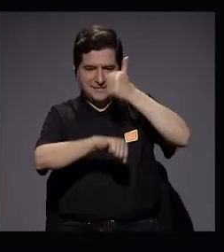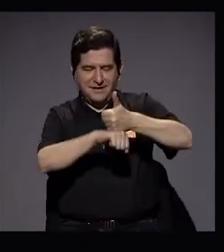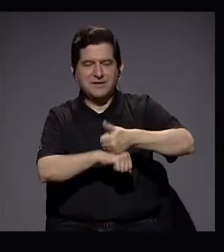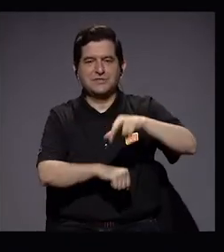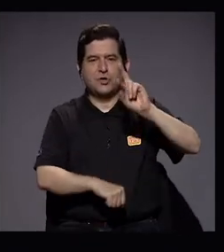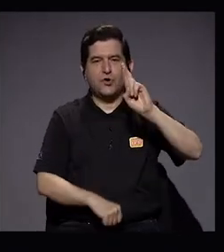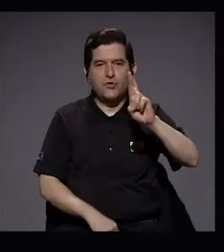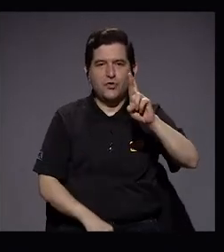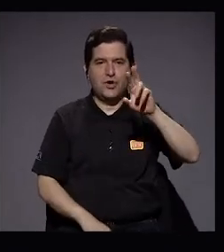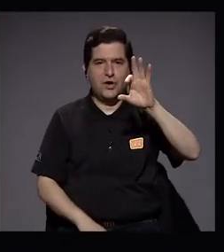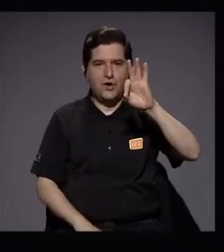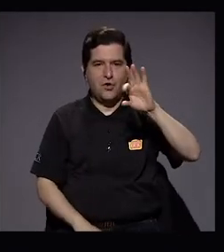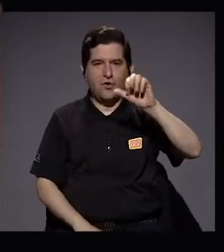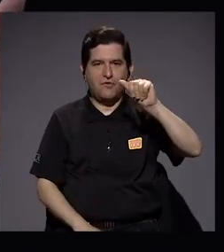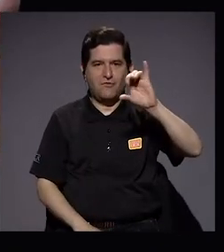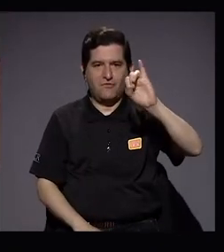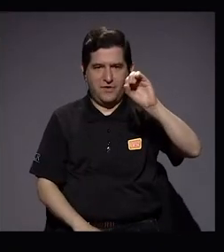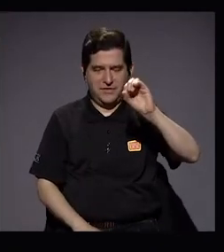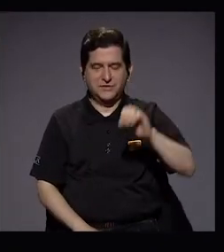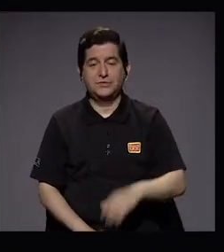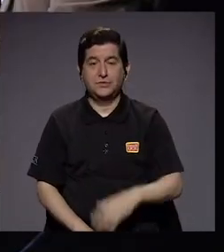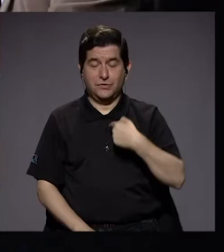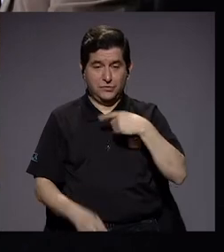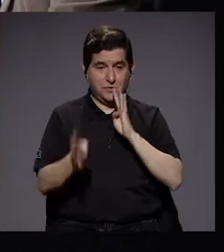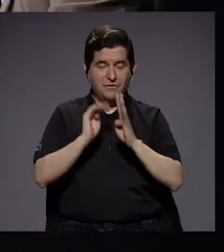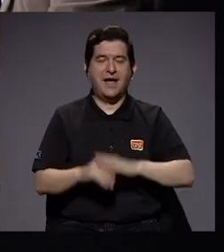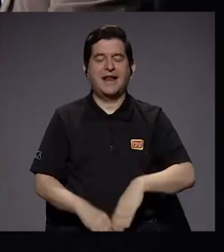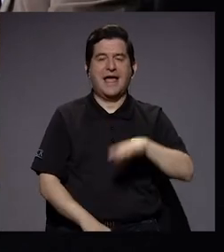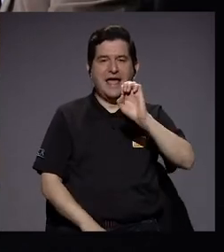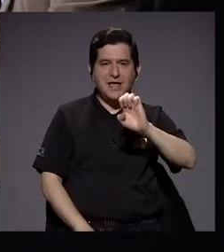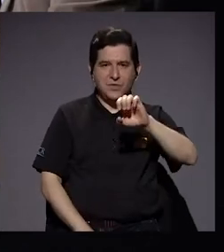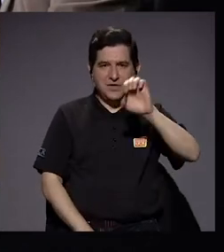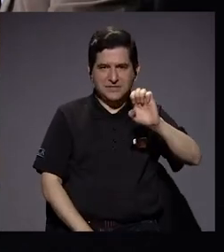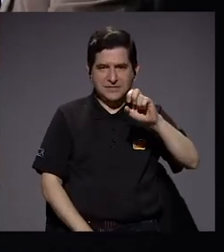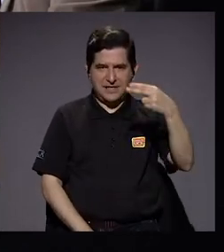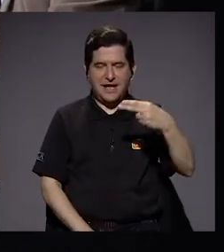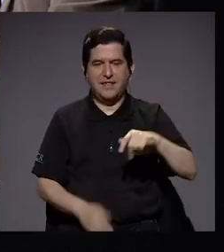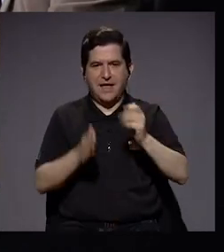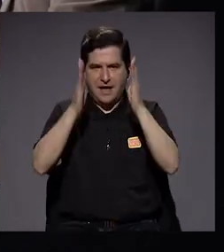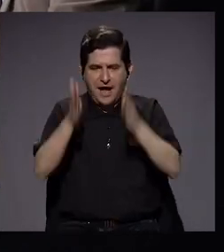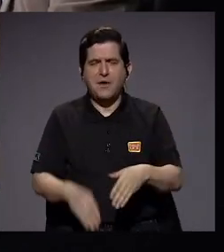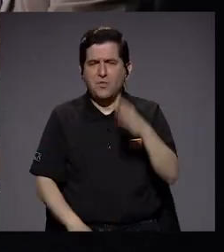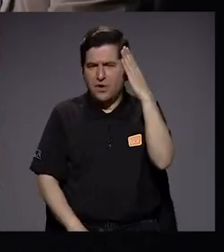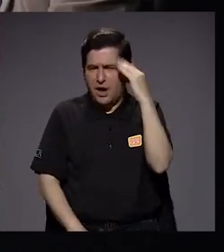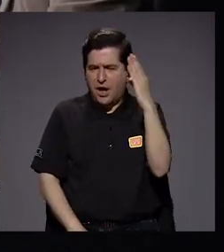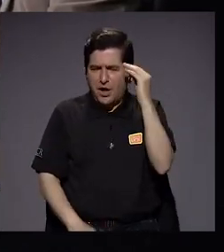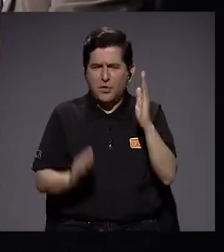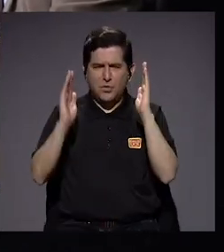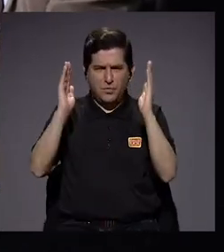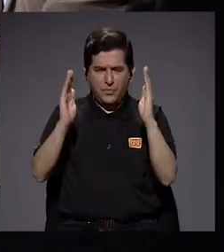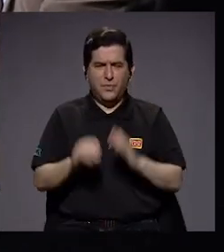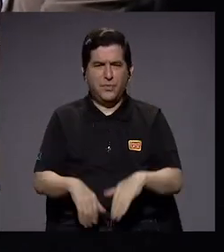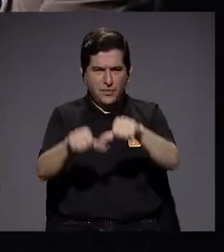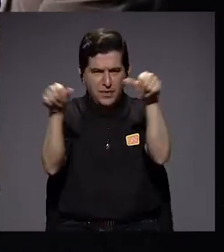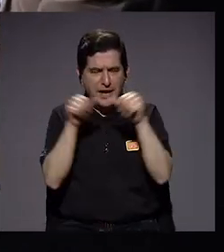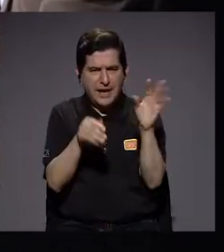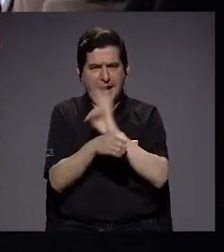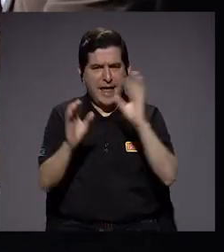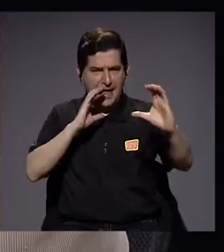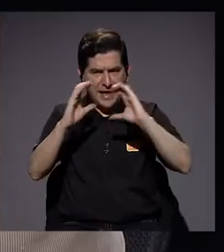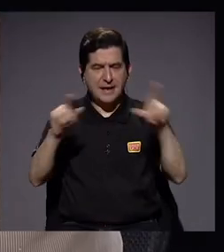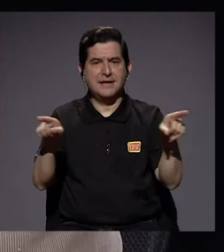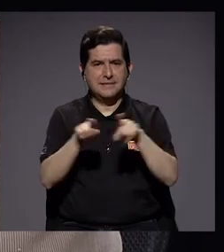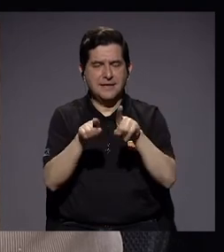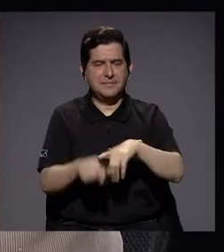Facio. Y estoy conversando con don Edwin Estrada Hernández, abogado con amplia experiencia en el sector de